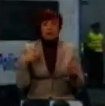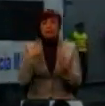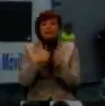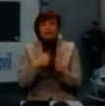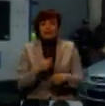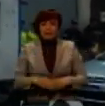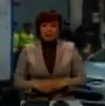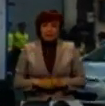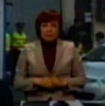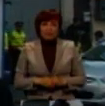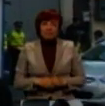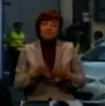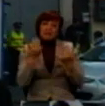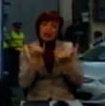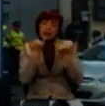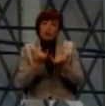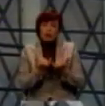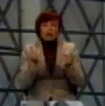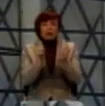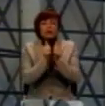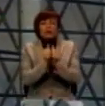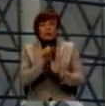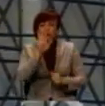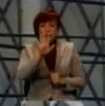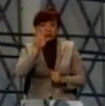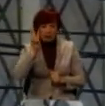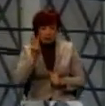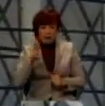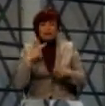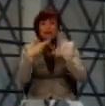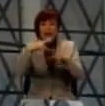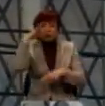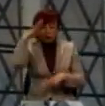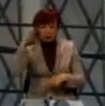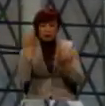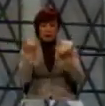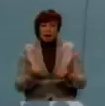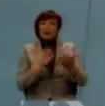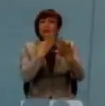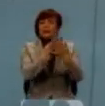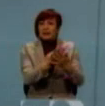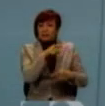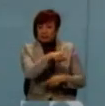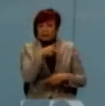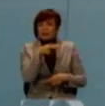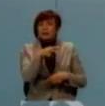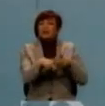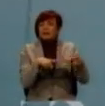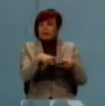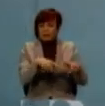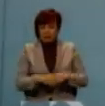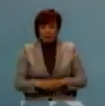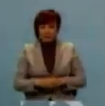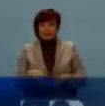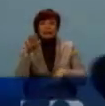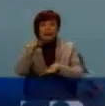se acopla a la cárcel 4 y convive con 56 ex policías que están cumpliendo sus sentencias. Esta tarde llegó la viceministra